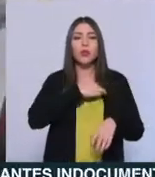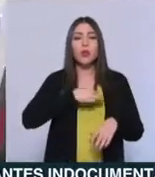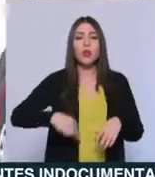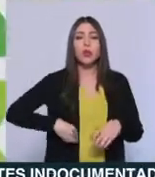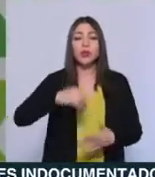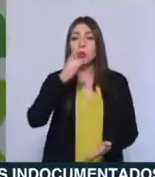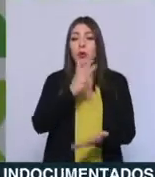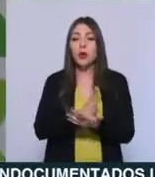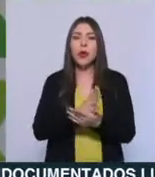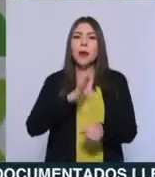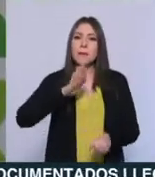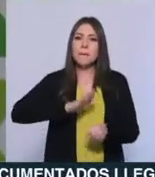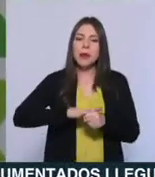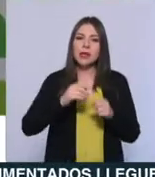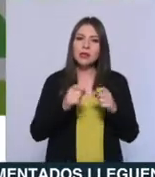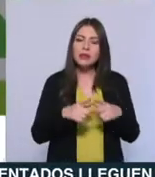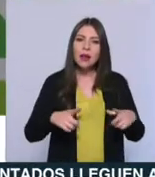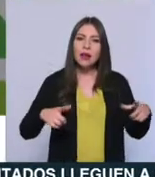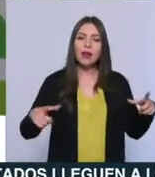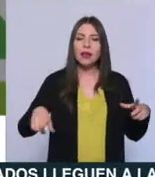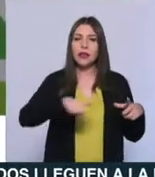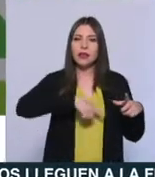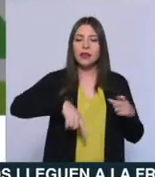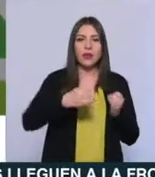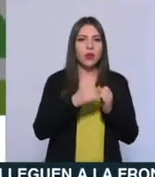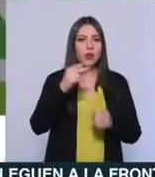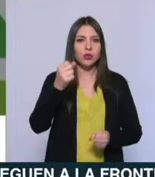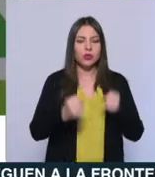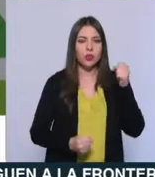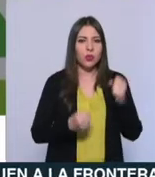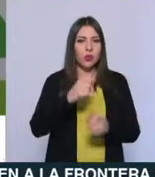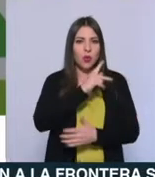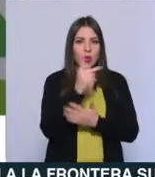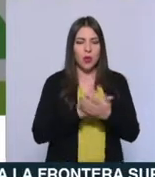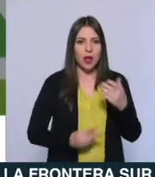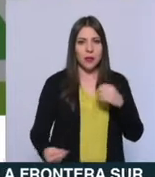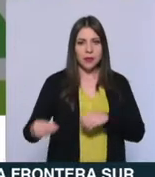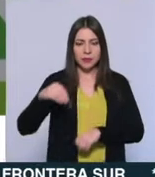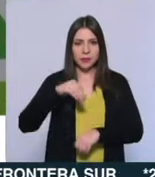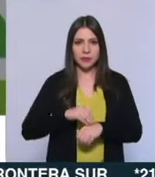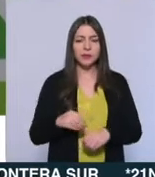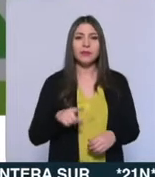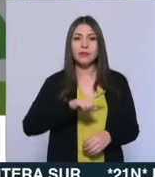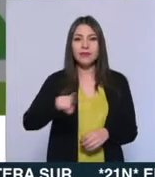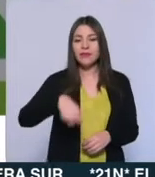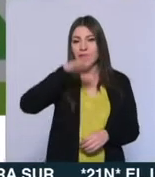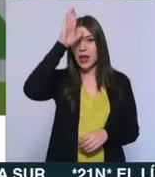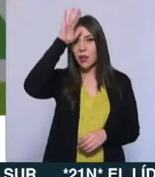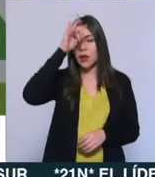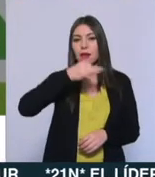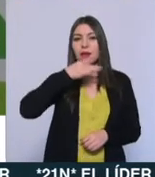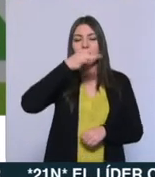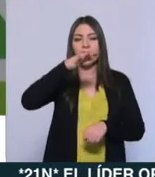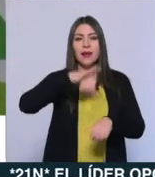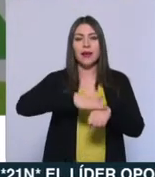aplica. Vamos a hacer extensivos estos acuerdos que el día de hoy se han anunciado por parte de la Comisión